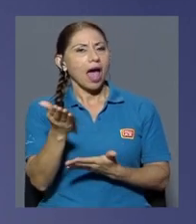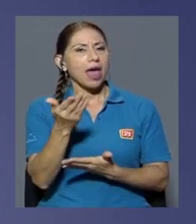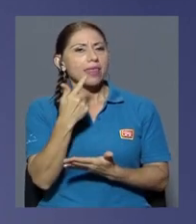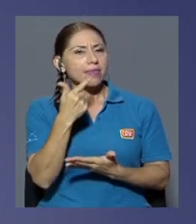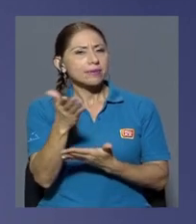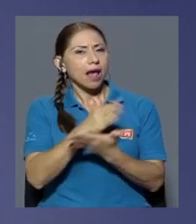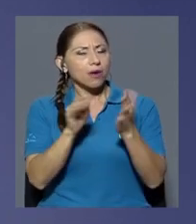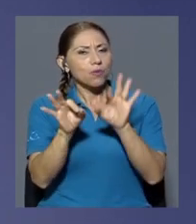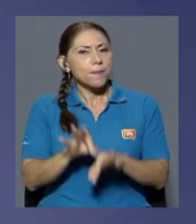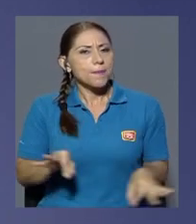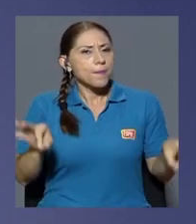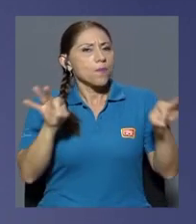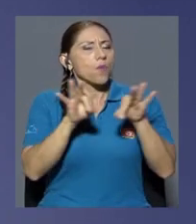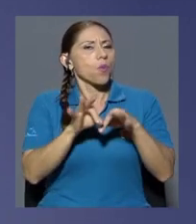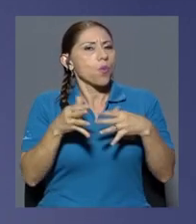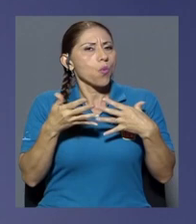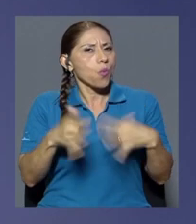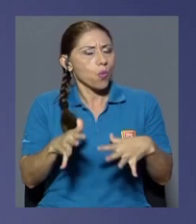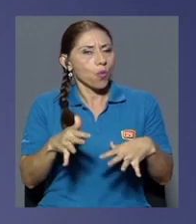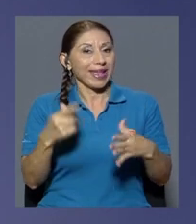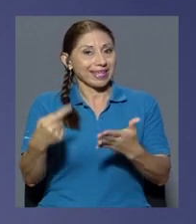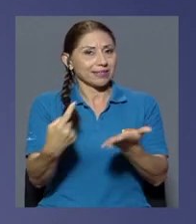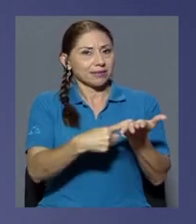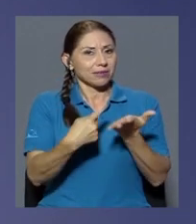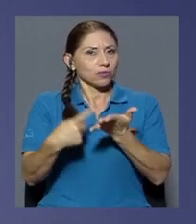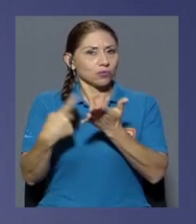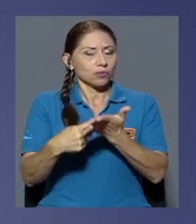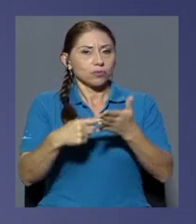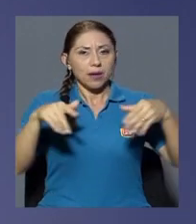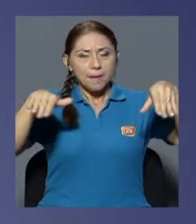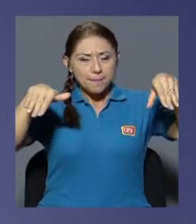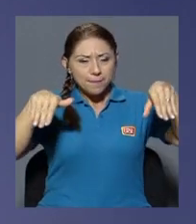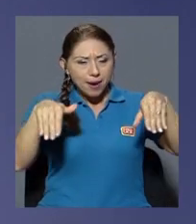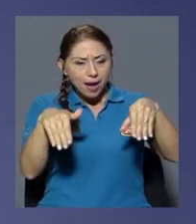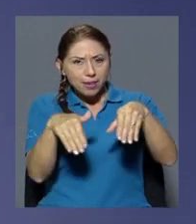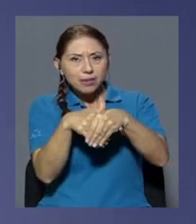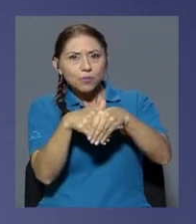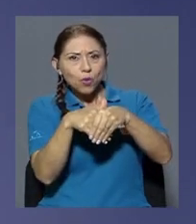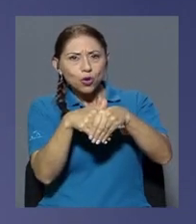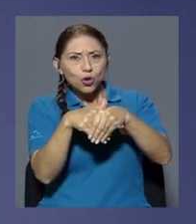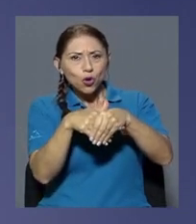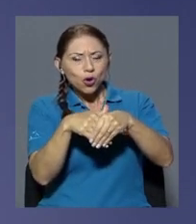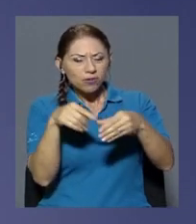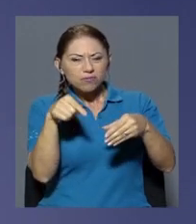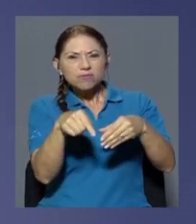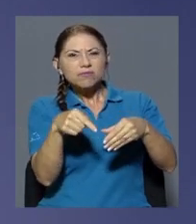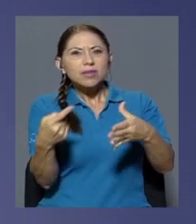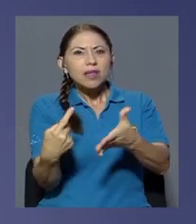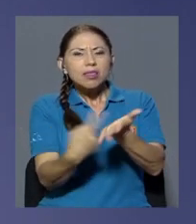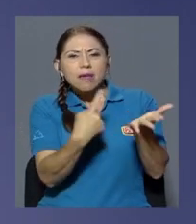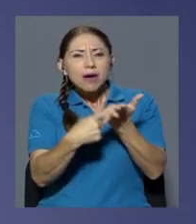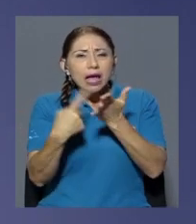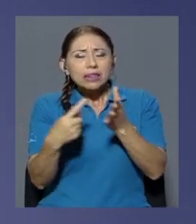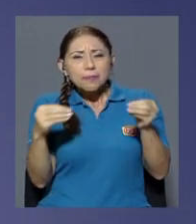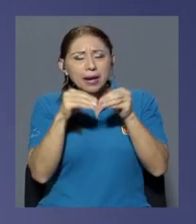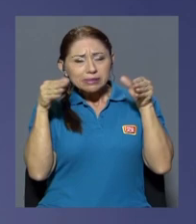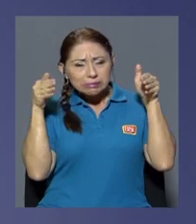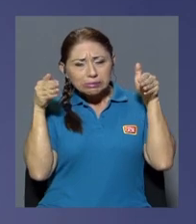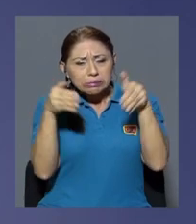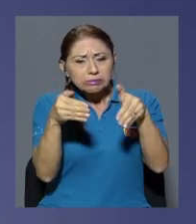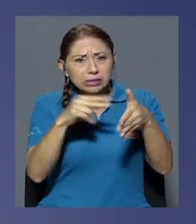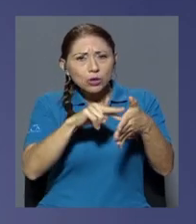se ha dado y es que el matrimonio como tal se ha concentrado muchas veces el debate en algo que es muy conceptual